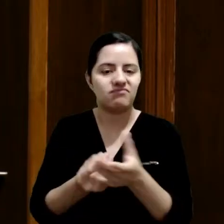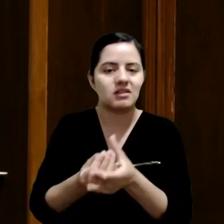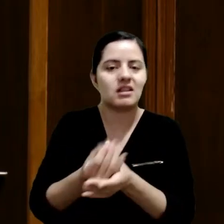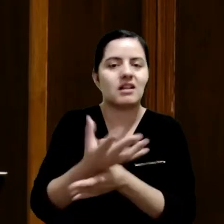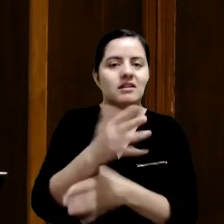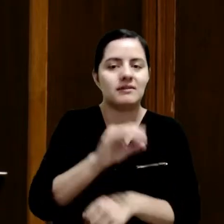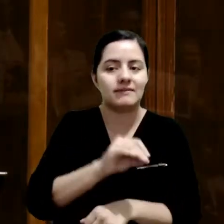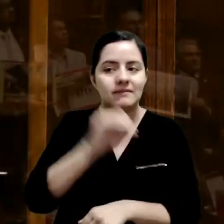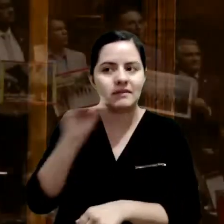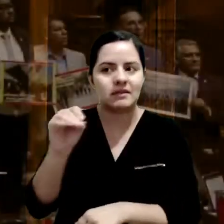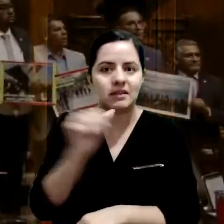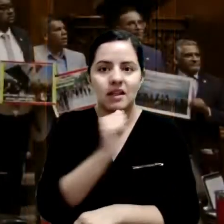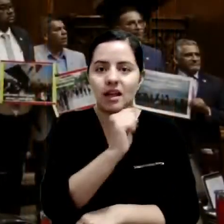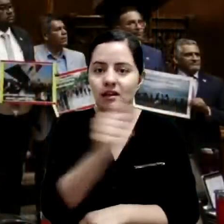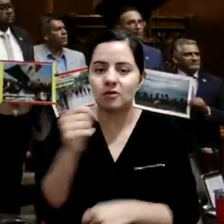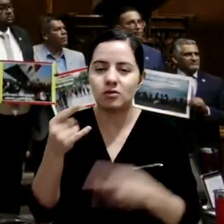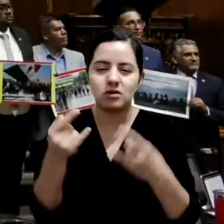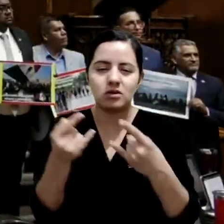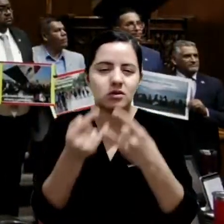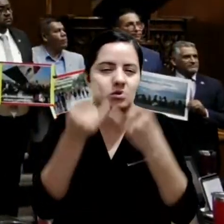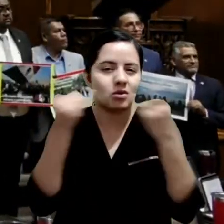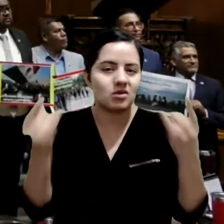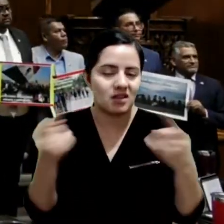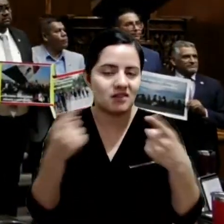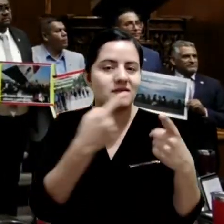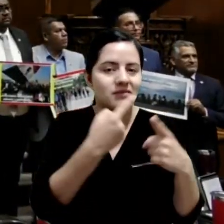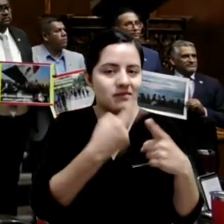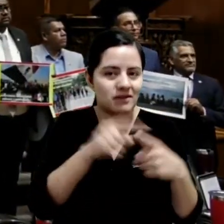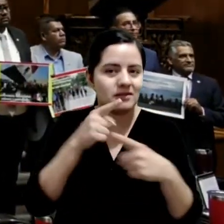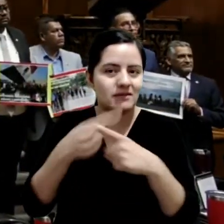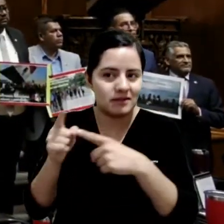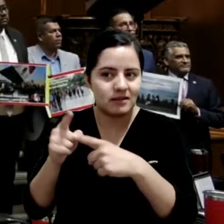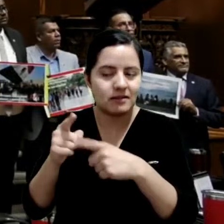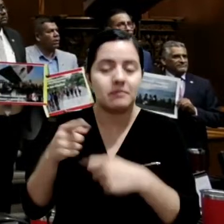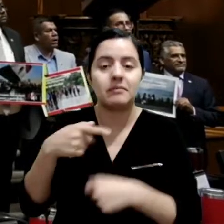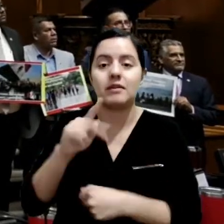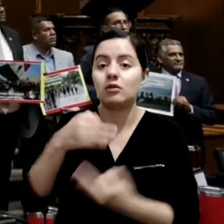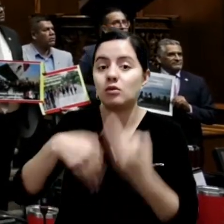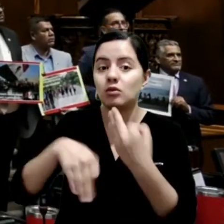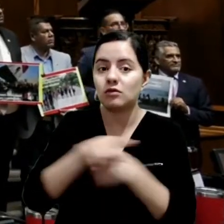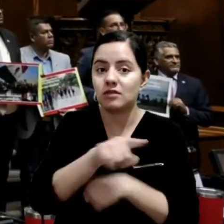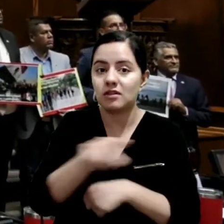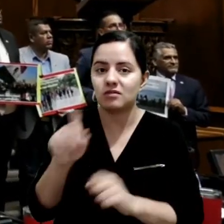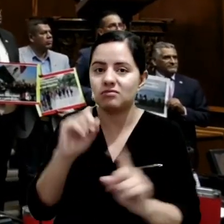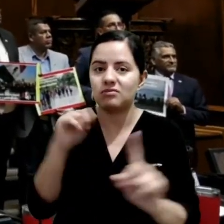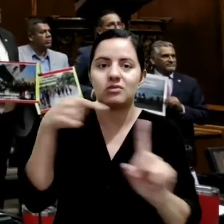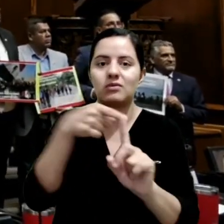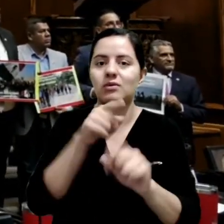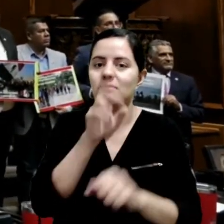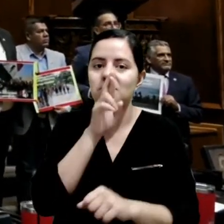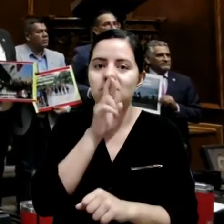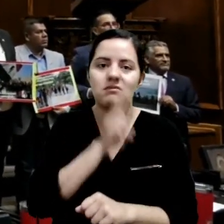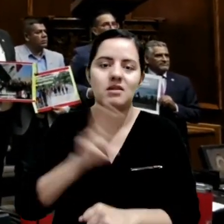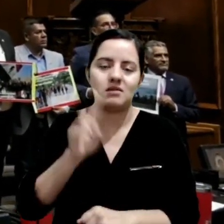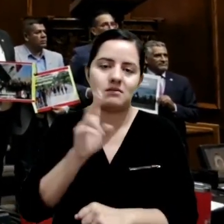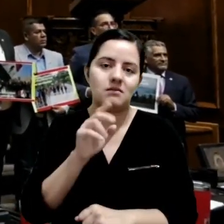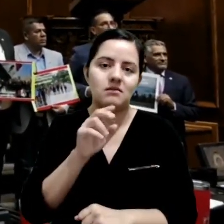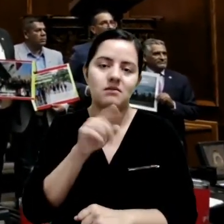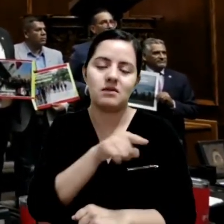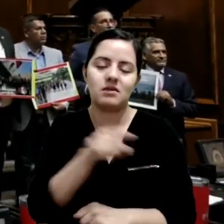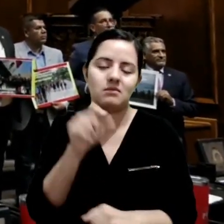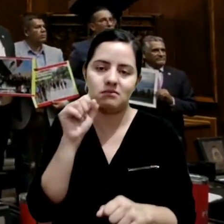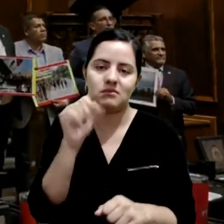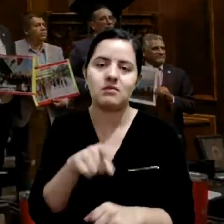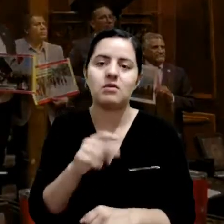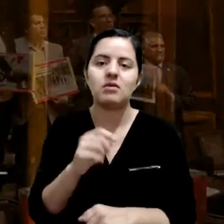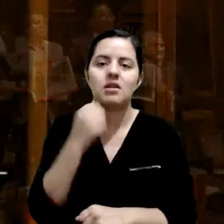en esencia, todas comparten un mismo deseo: mejorar las condiciones de vida, garantizar la seguridad